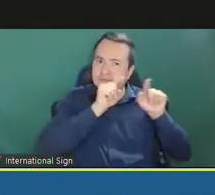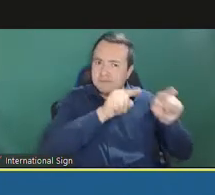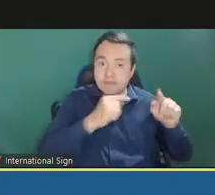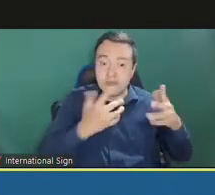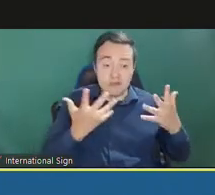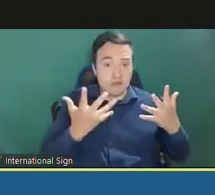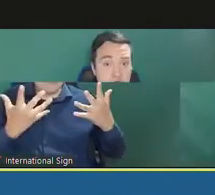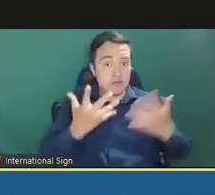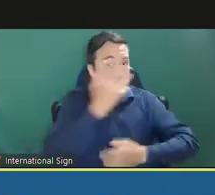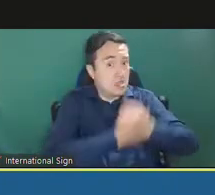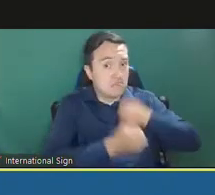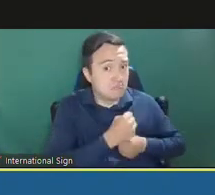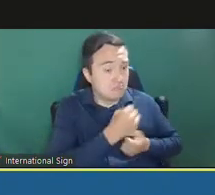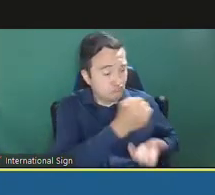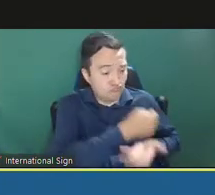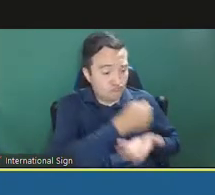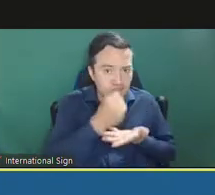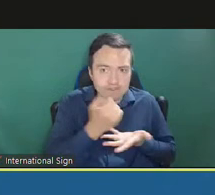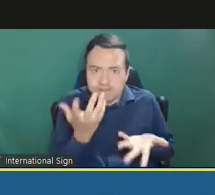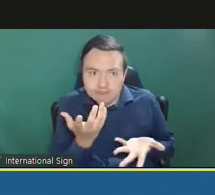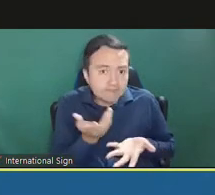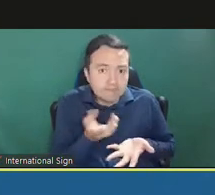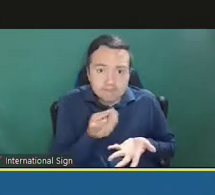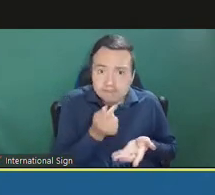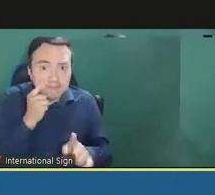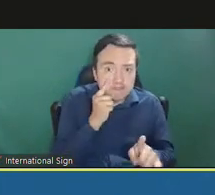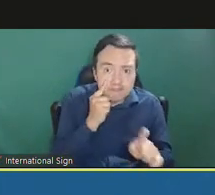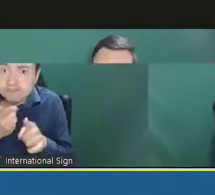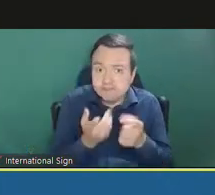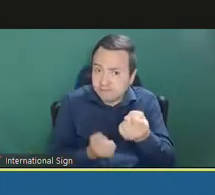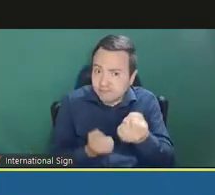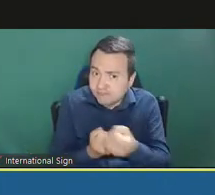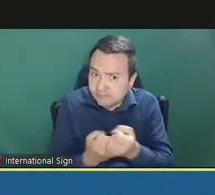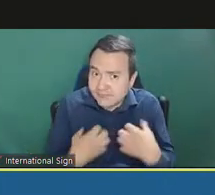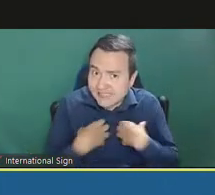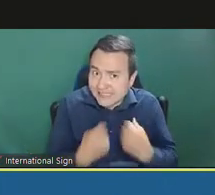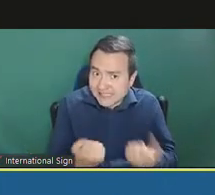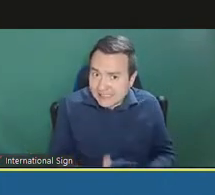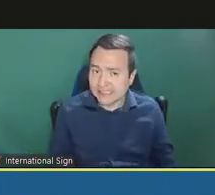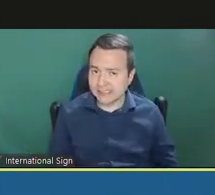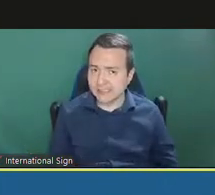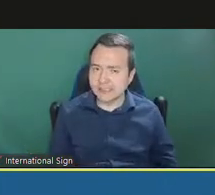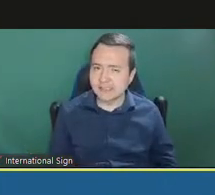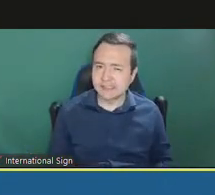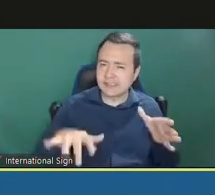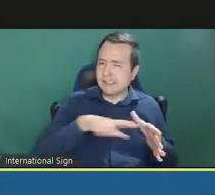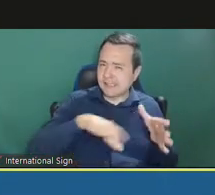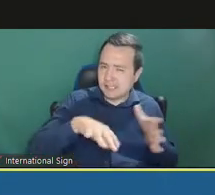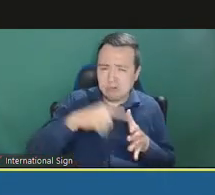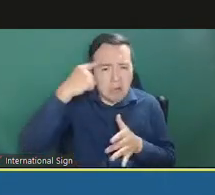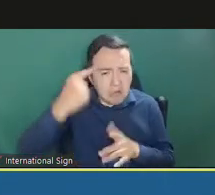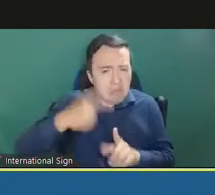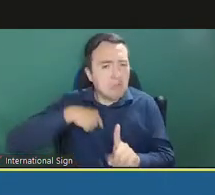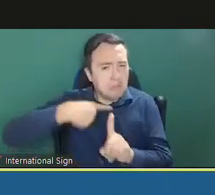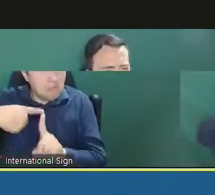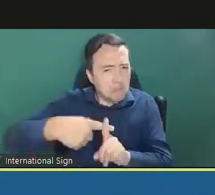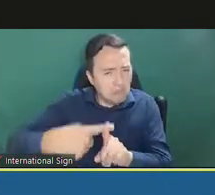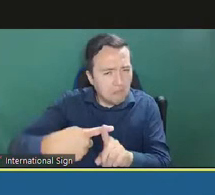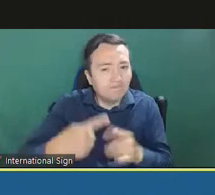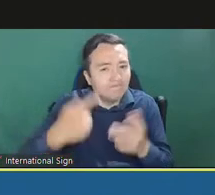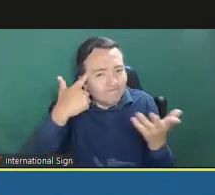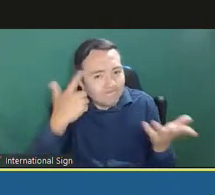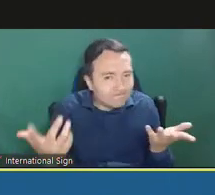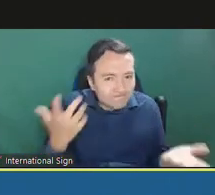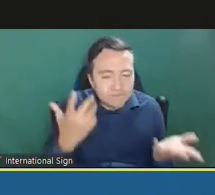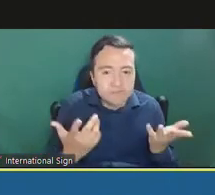para lograr los objetivos sanitarios y forma generales nivel de grabaciones impositivas o sea la mayoría de los impuestos se